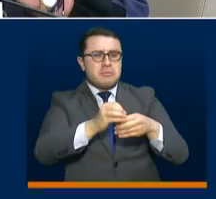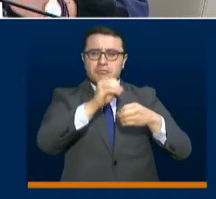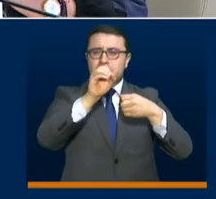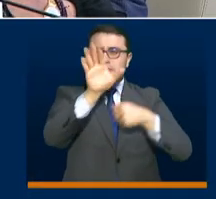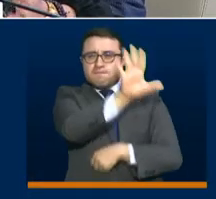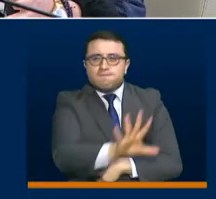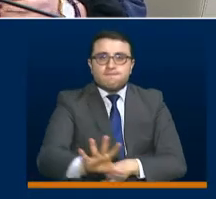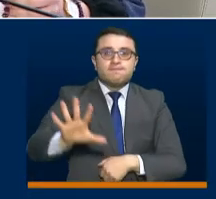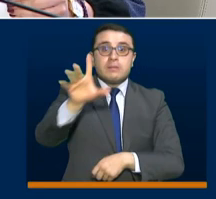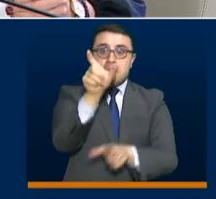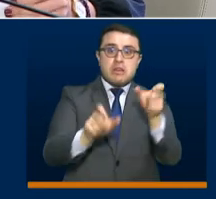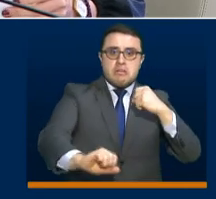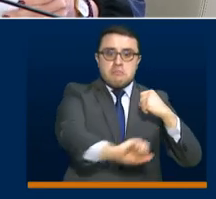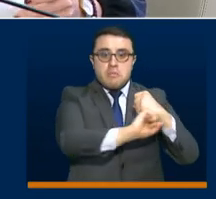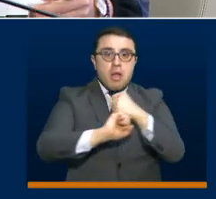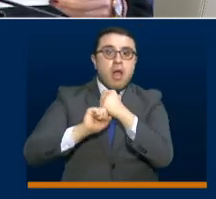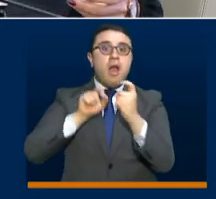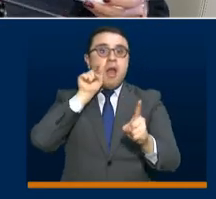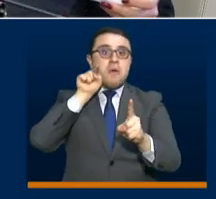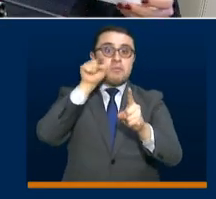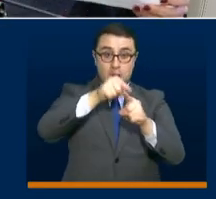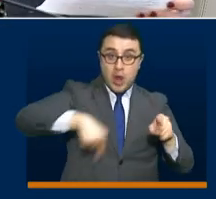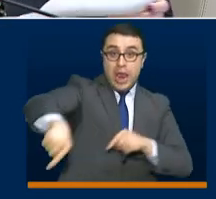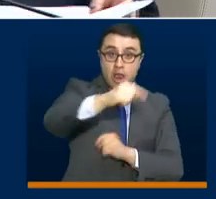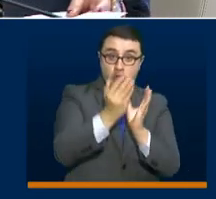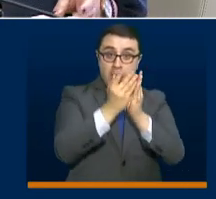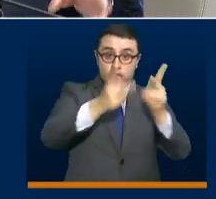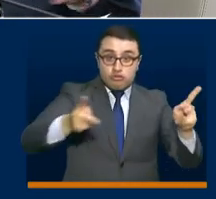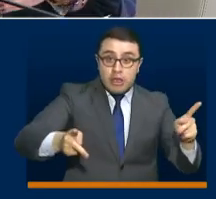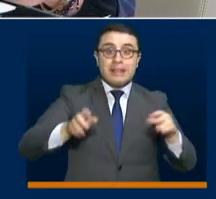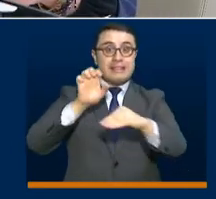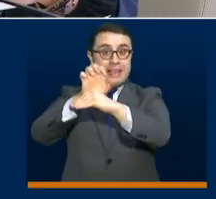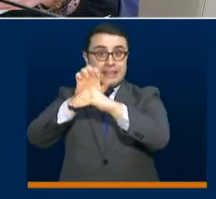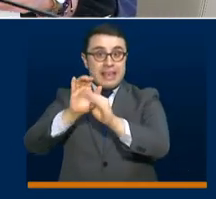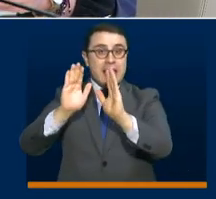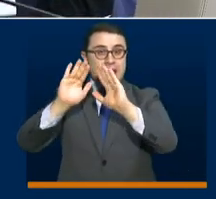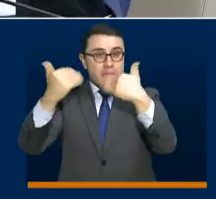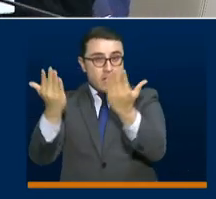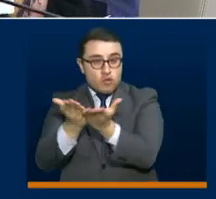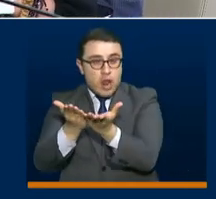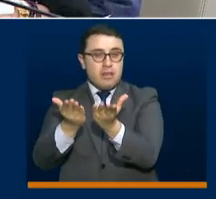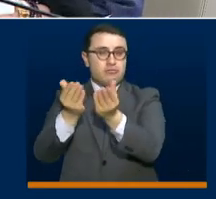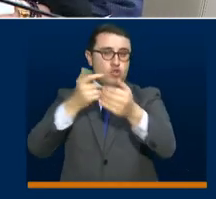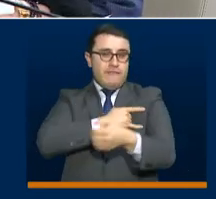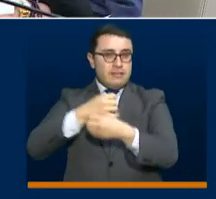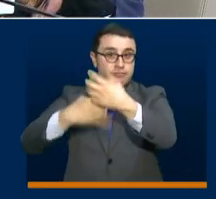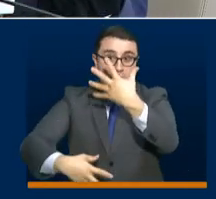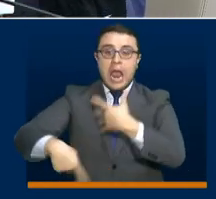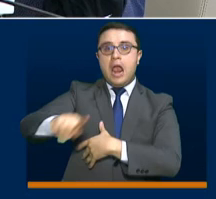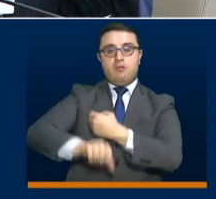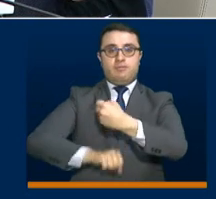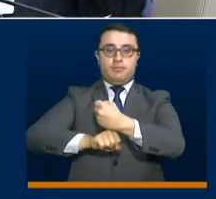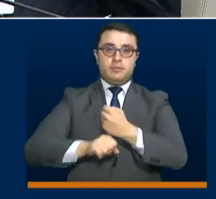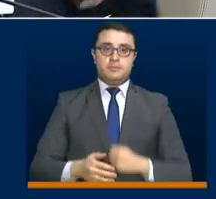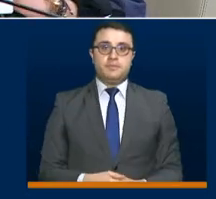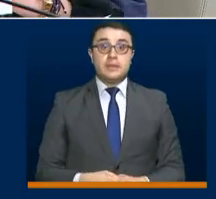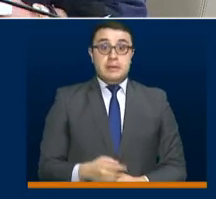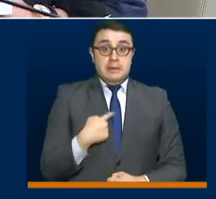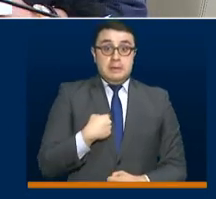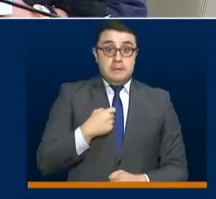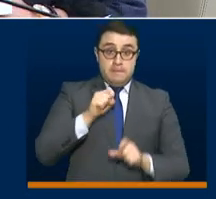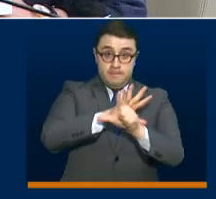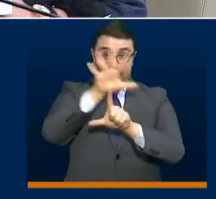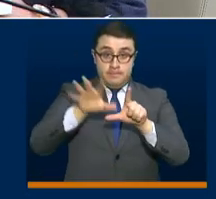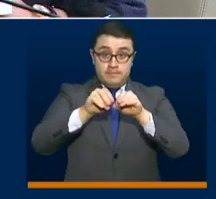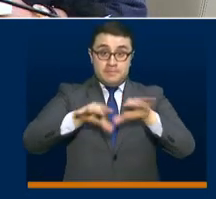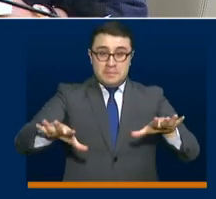que se suman con nosotros por darle una respuesta, obviamente, a los estudiantes y a las instituciones. Y tenemos, presidente, un video que me apoye, lo vamos a